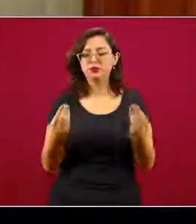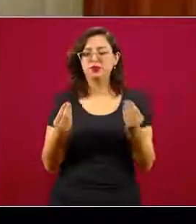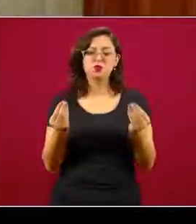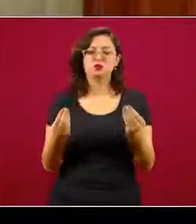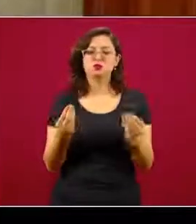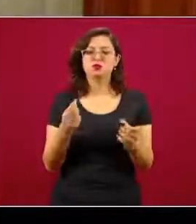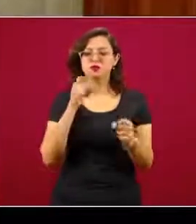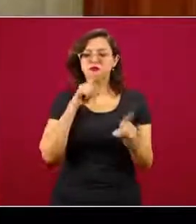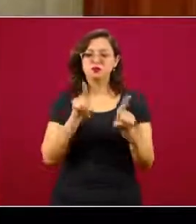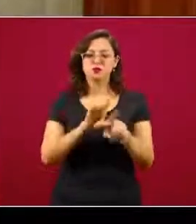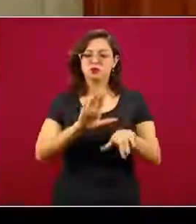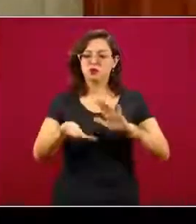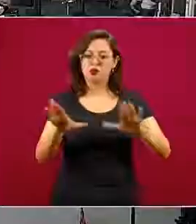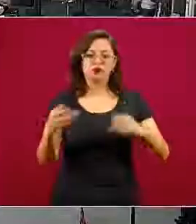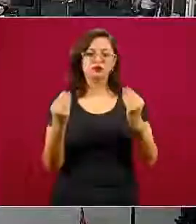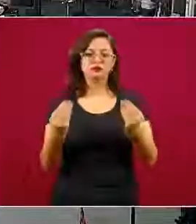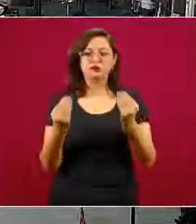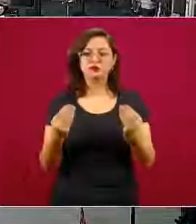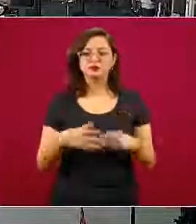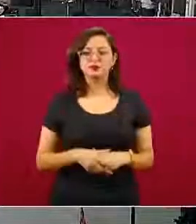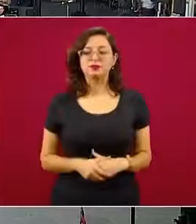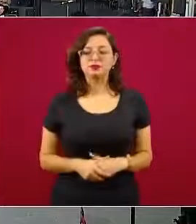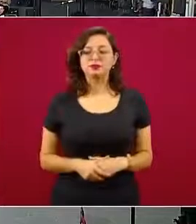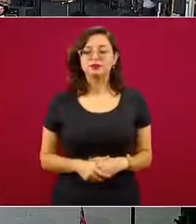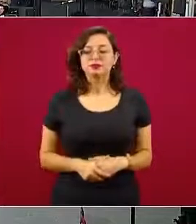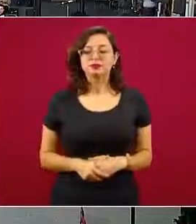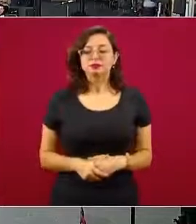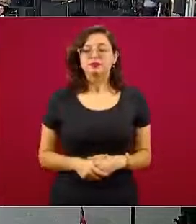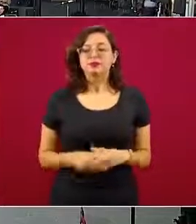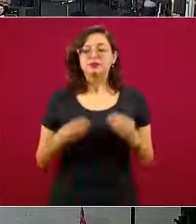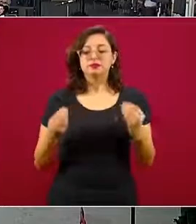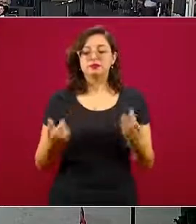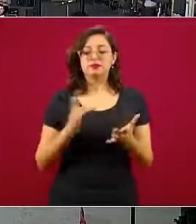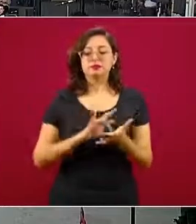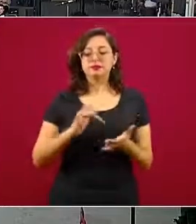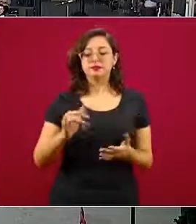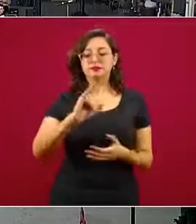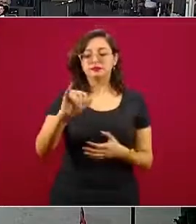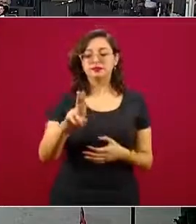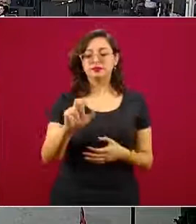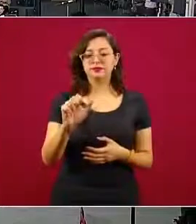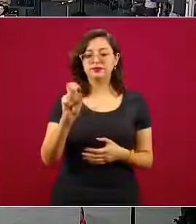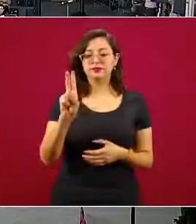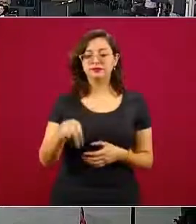como de muertes. Gracias. Cómo no, muchas gracias, Juan Hernández de